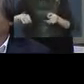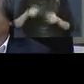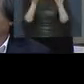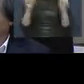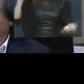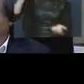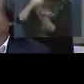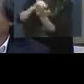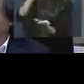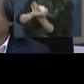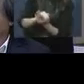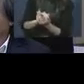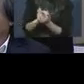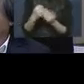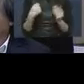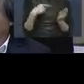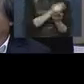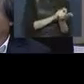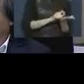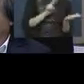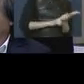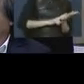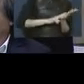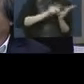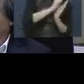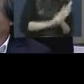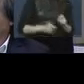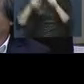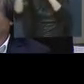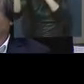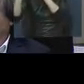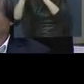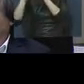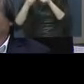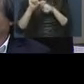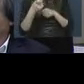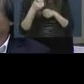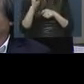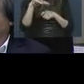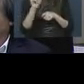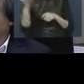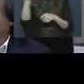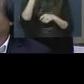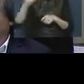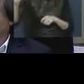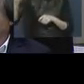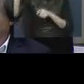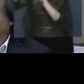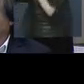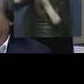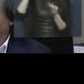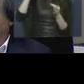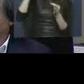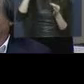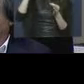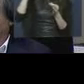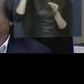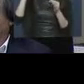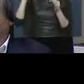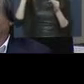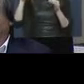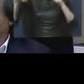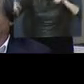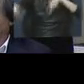conflicto sobre impuestos, cada giro de impuestos tenía que ser que giraba el servicio impuesto interno, tenía que ser discutido en